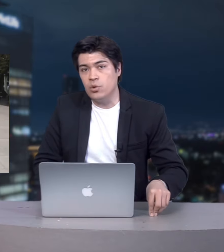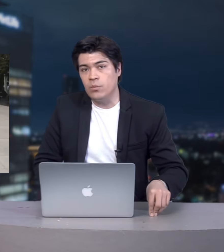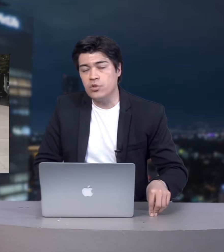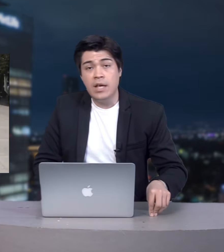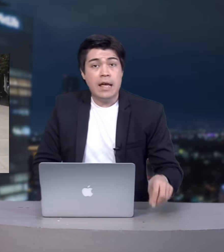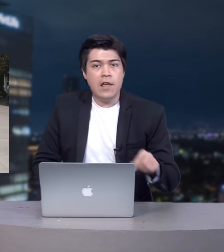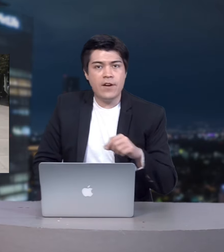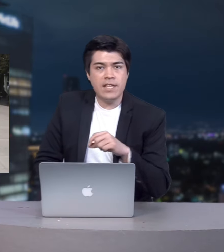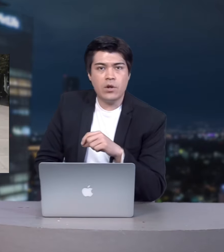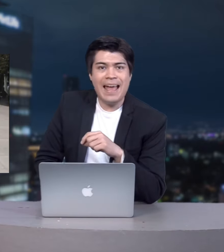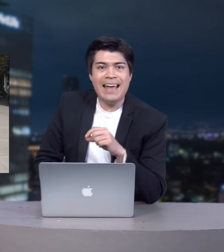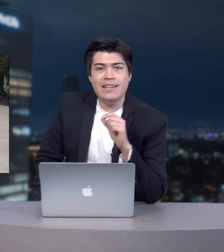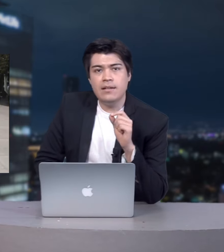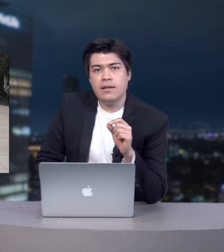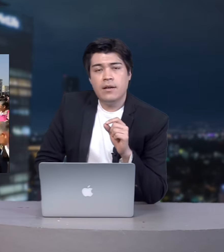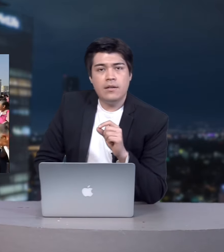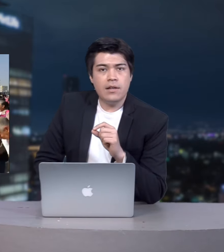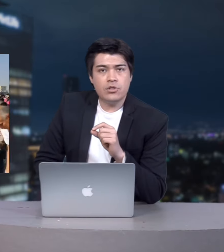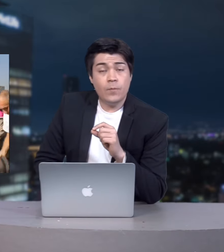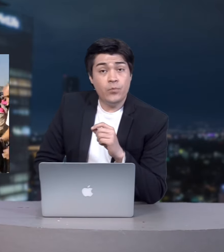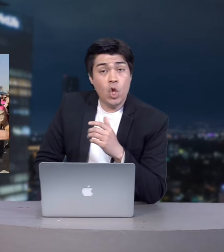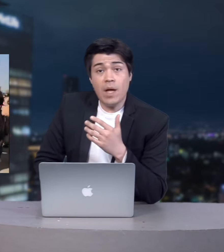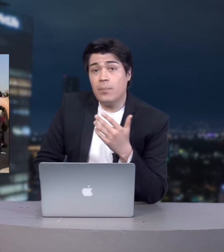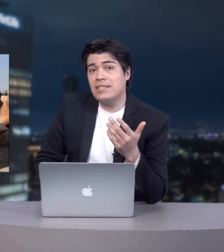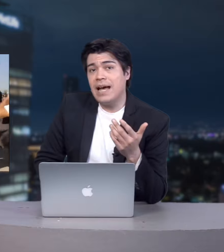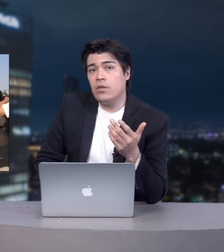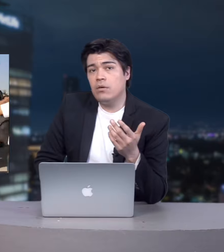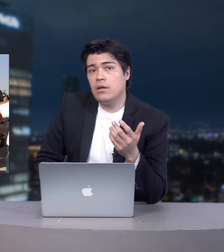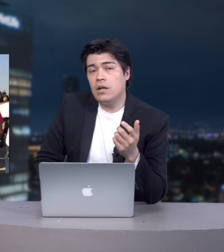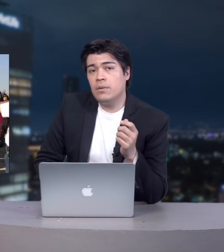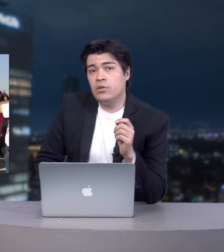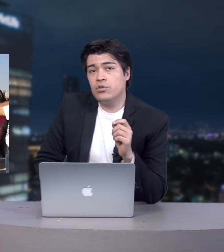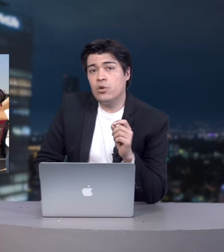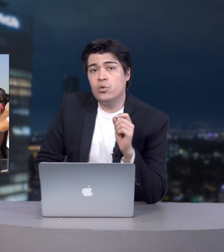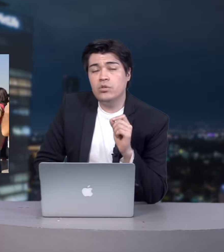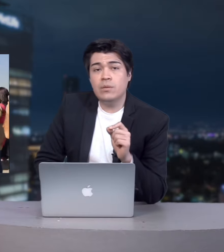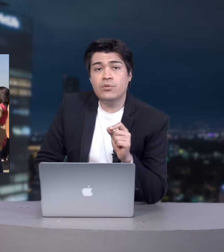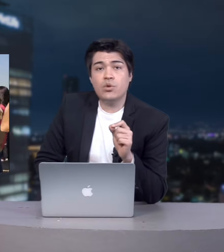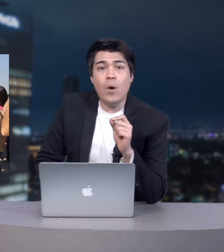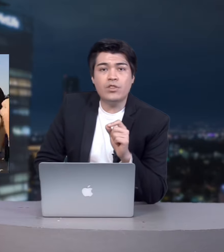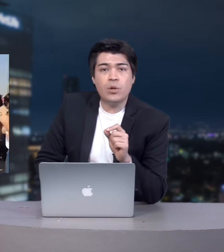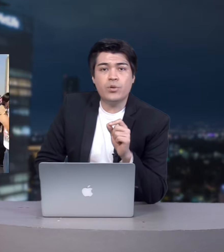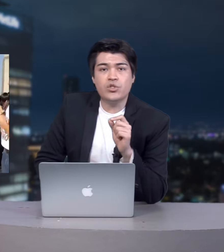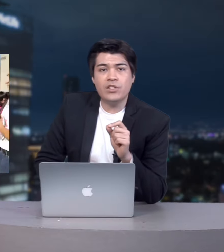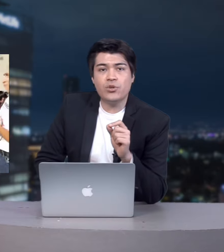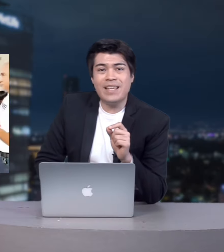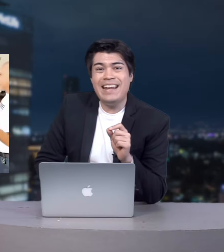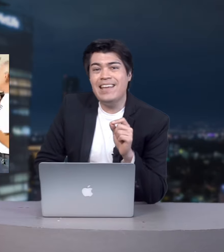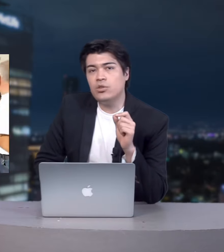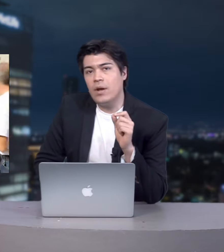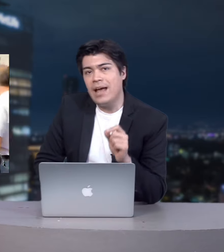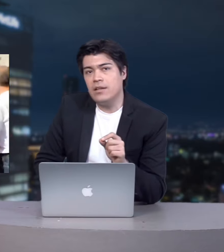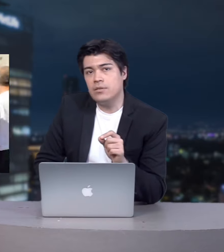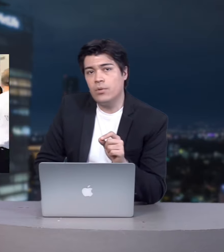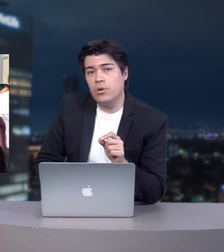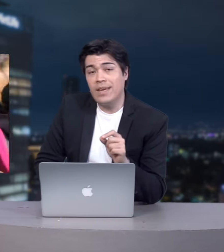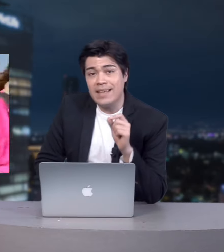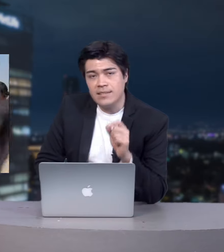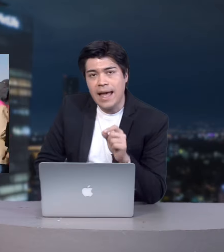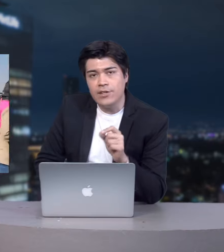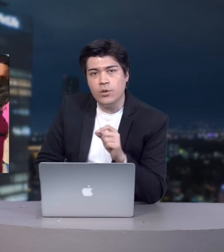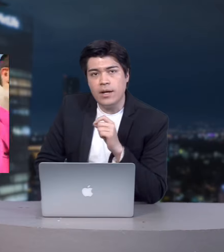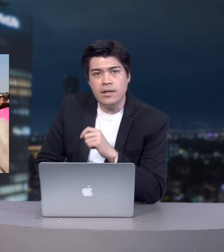insumos le fallaron al INE Y esto no había pasado en al menos los últimos cuatro procesos electorales